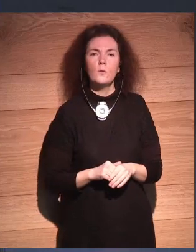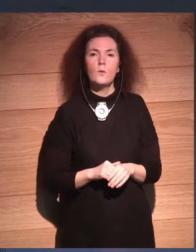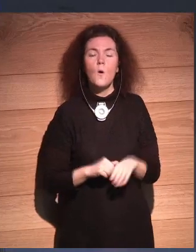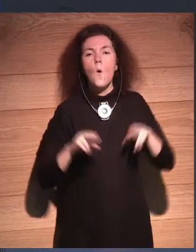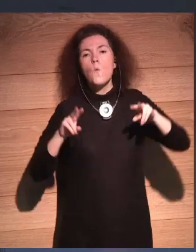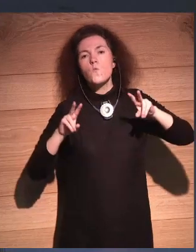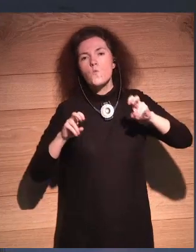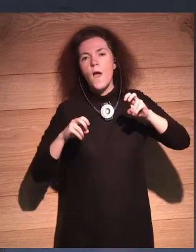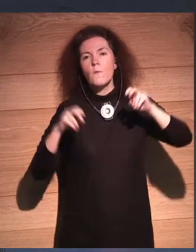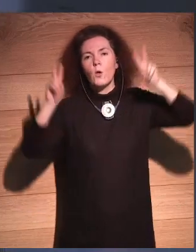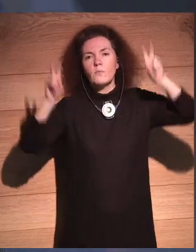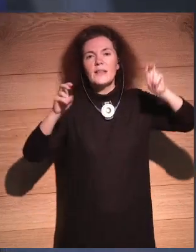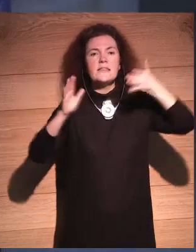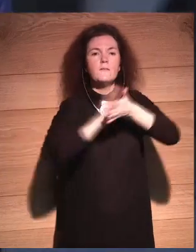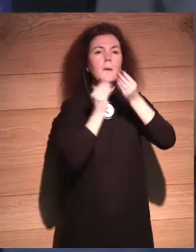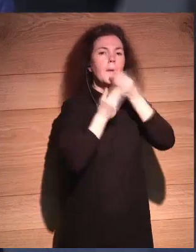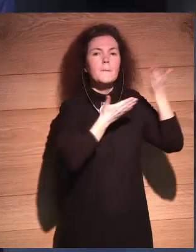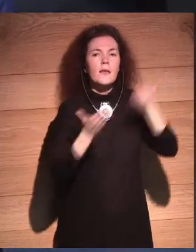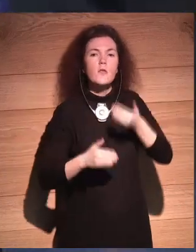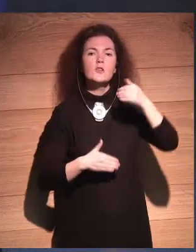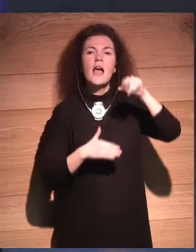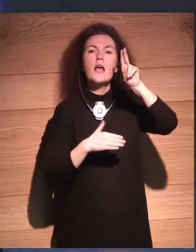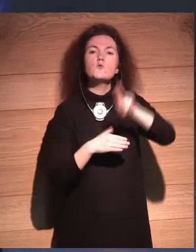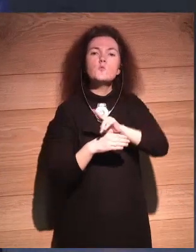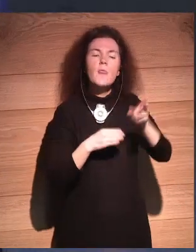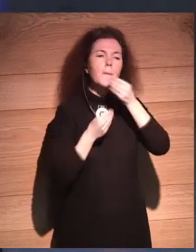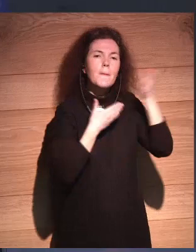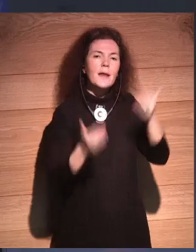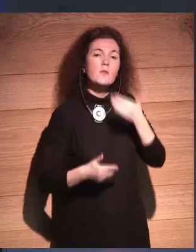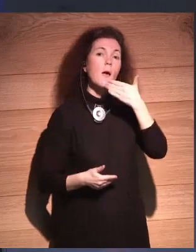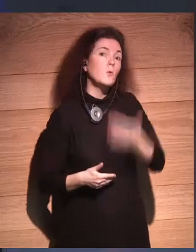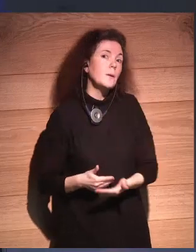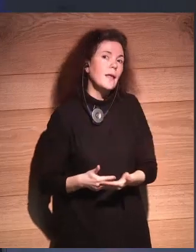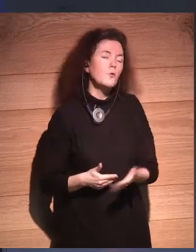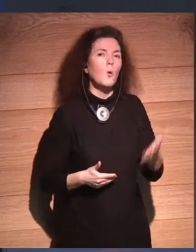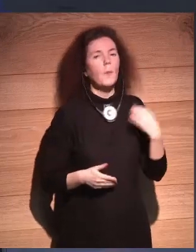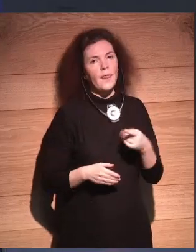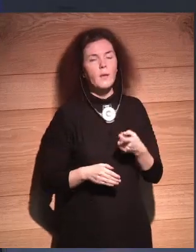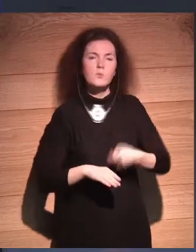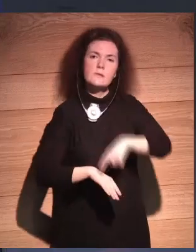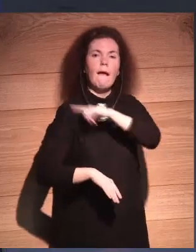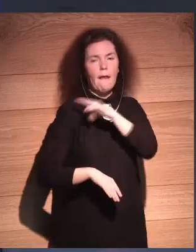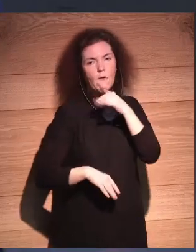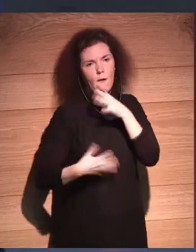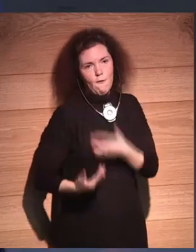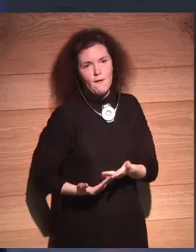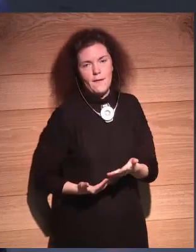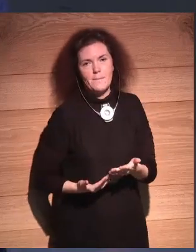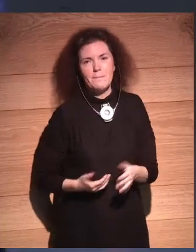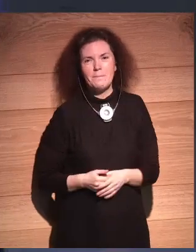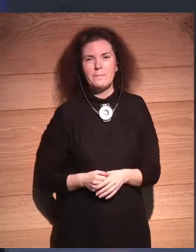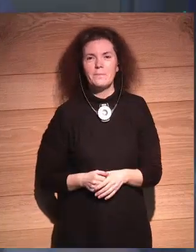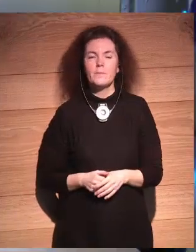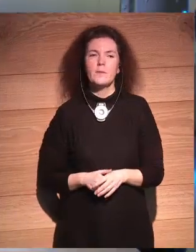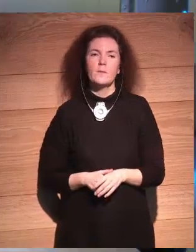o un nuevo eslogan que fuera bienvenidos a Suiza, bienvenidos al aburrimiento. Y bueno, quizás es demasiado radical todavía a día de hoy.